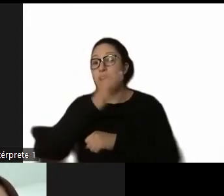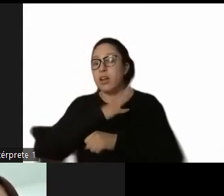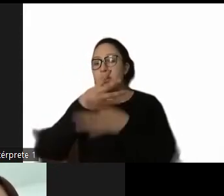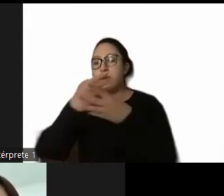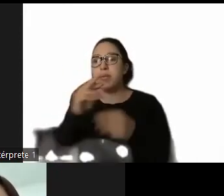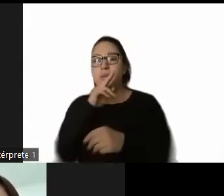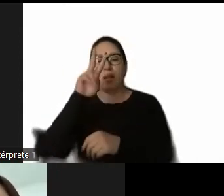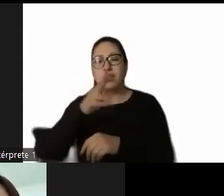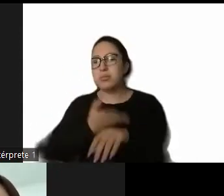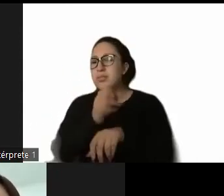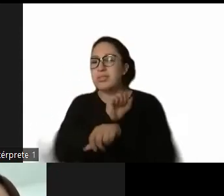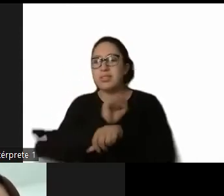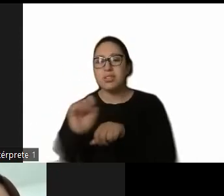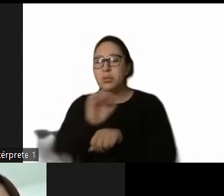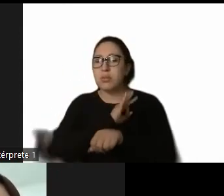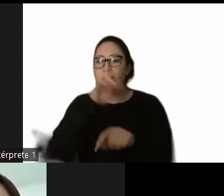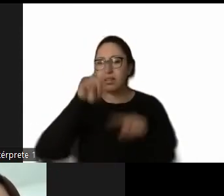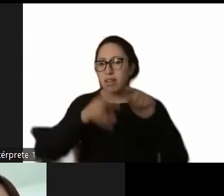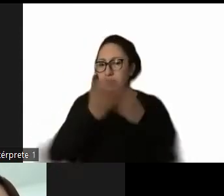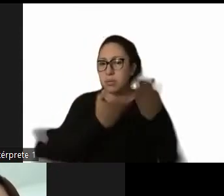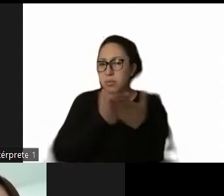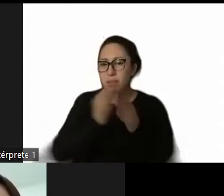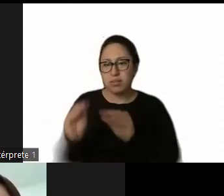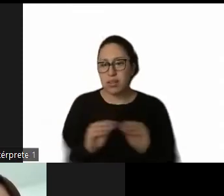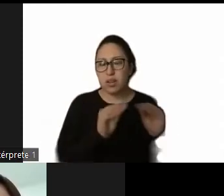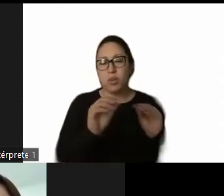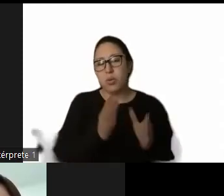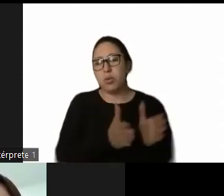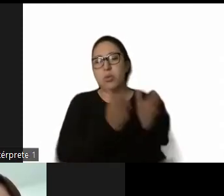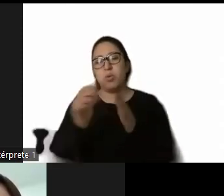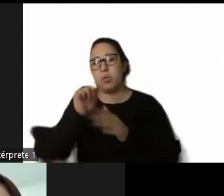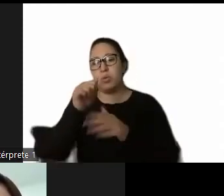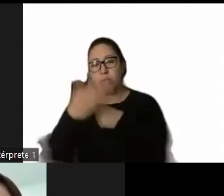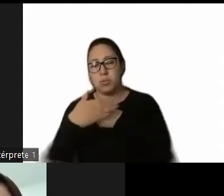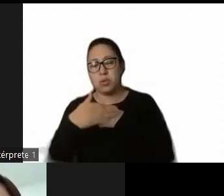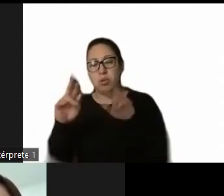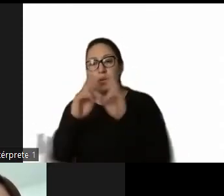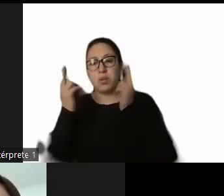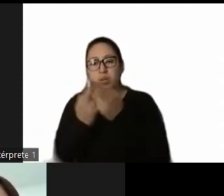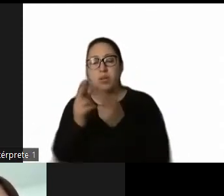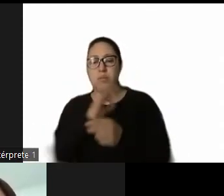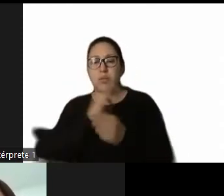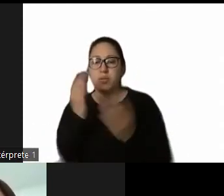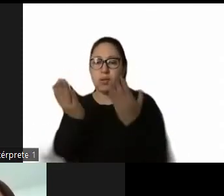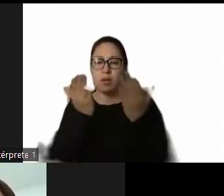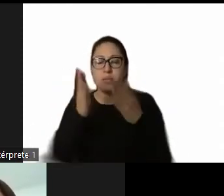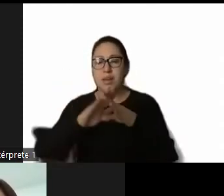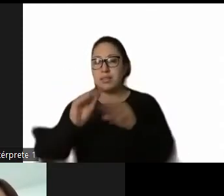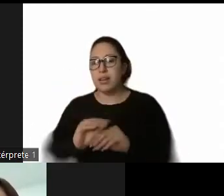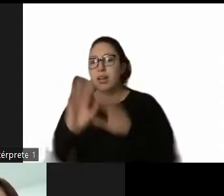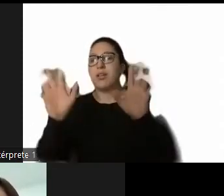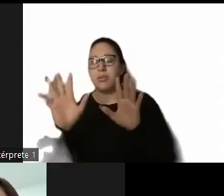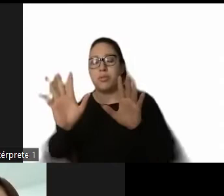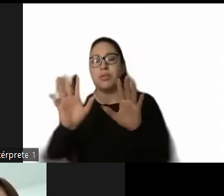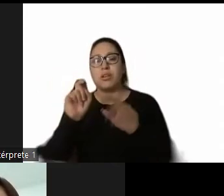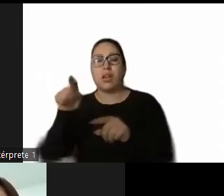y recomponemos el dictamen, podríamos en la siguiente sesión pues tener un cuadrito comparativo de lo que la